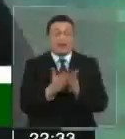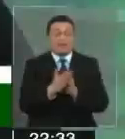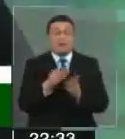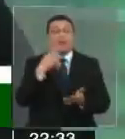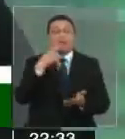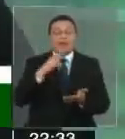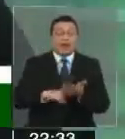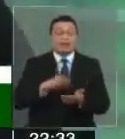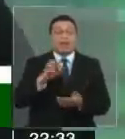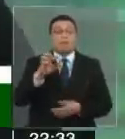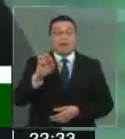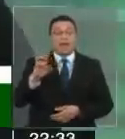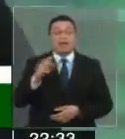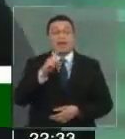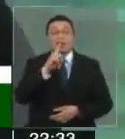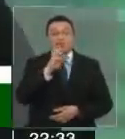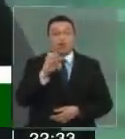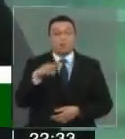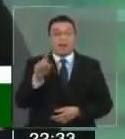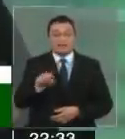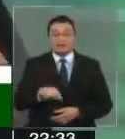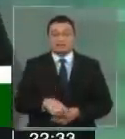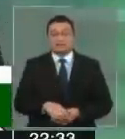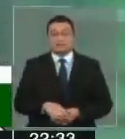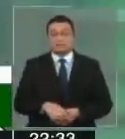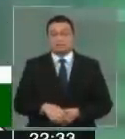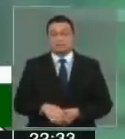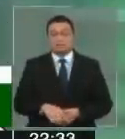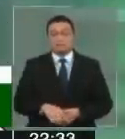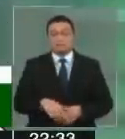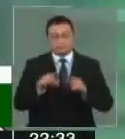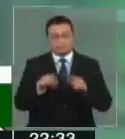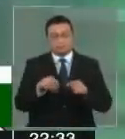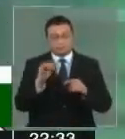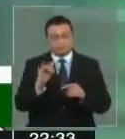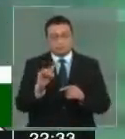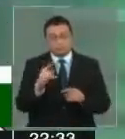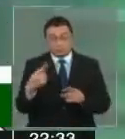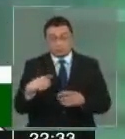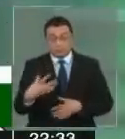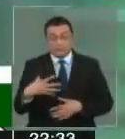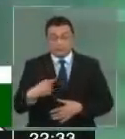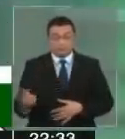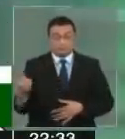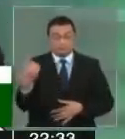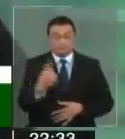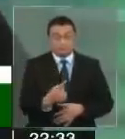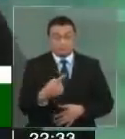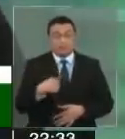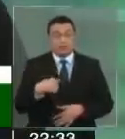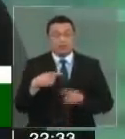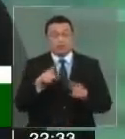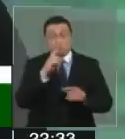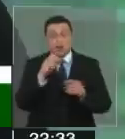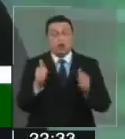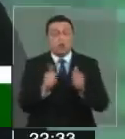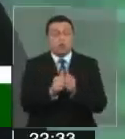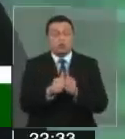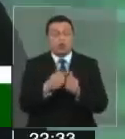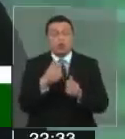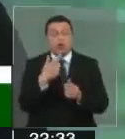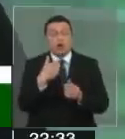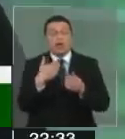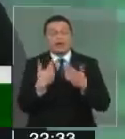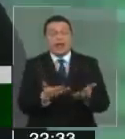para Tomás. Sí. ¿Cómo surge eso y por qué? Lo que pasa es que la llegada del Tommy, entre los regalos que me trae, fue la